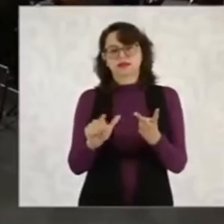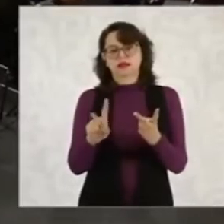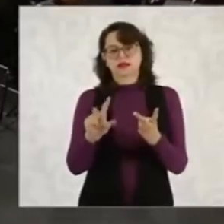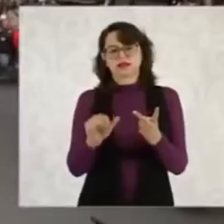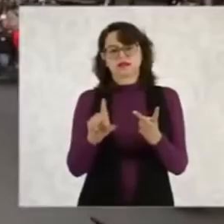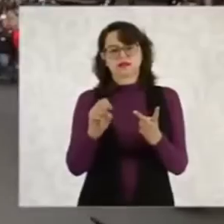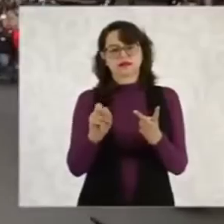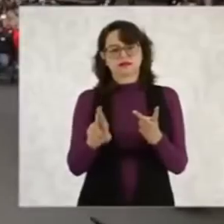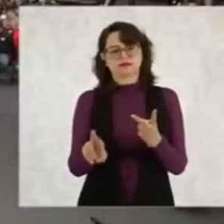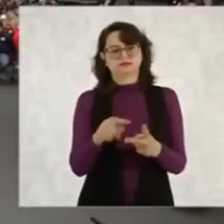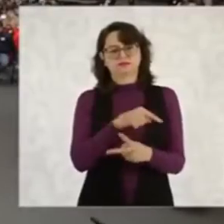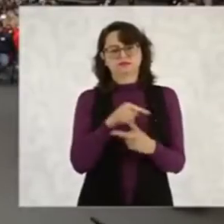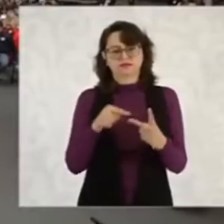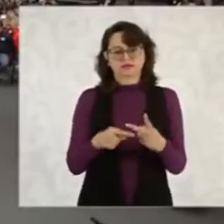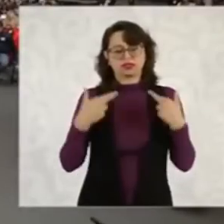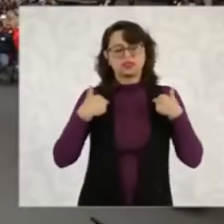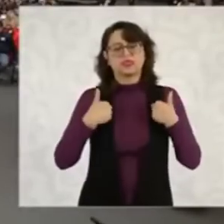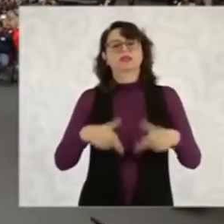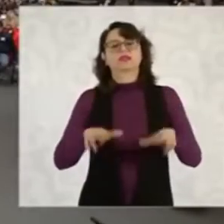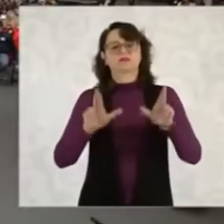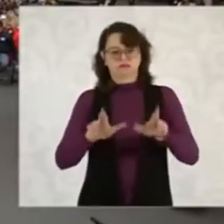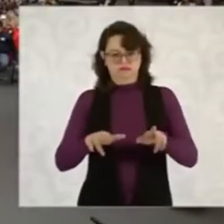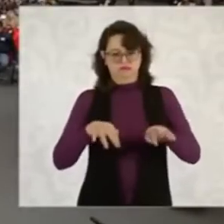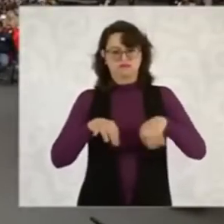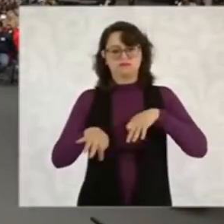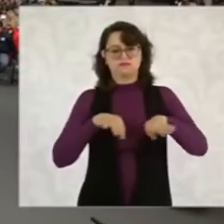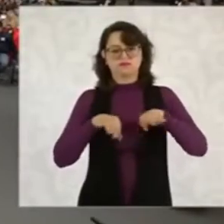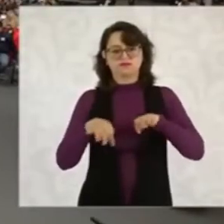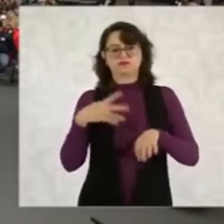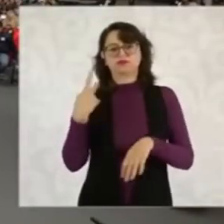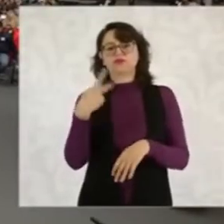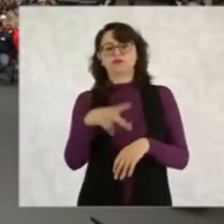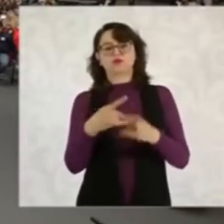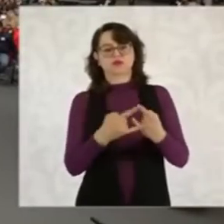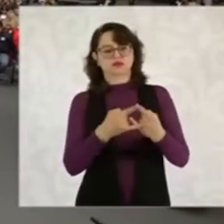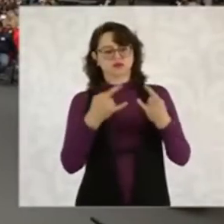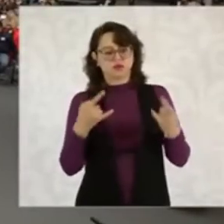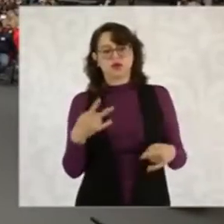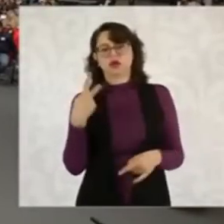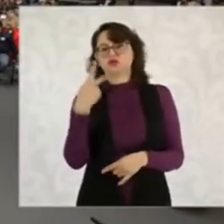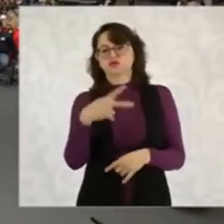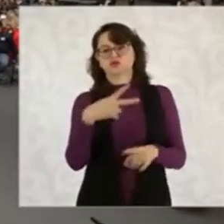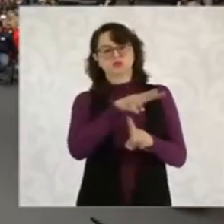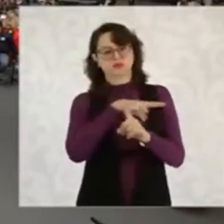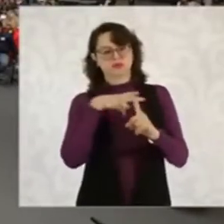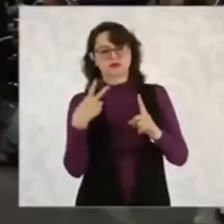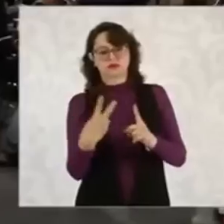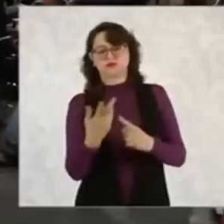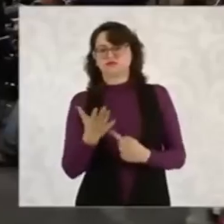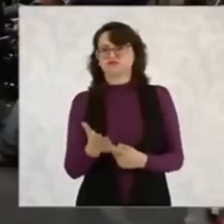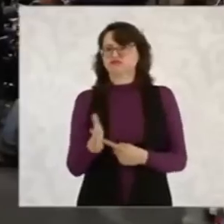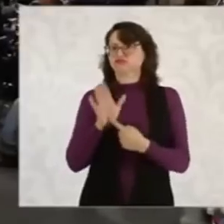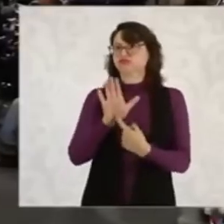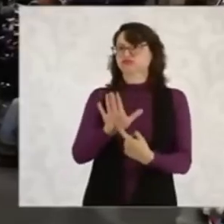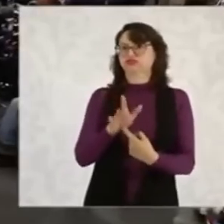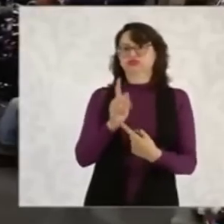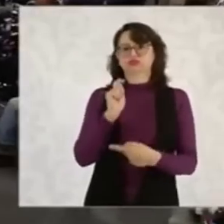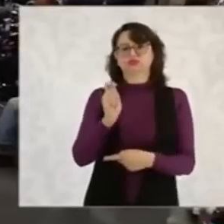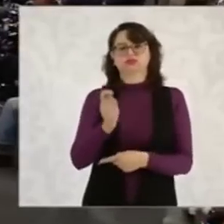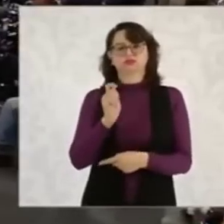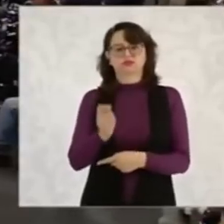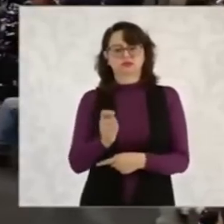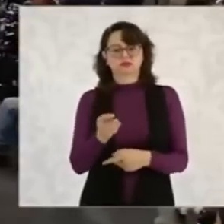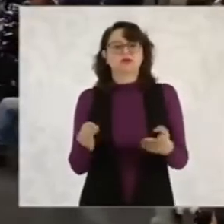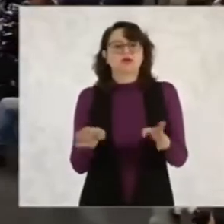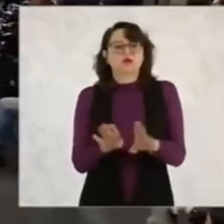representantes de las personas trabajadoras, quienes compartirán también su visión sobre lo que esta reforma representa y